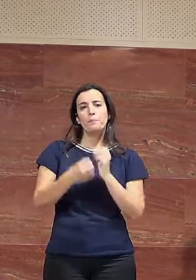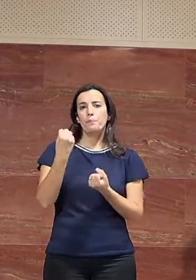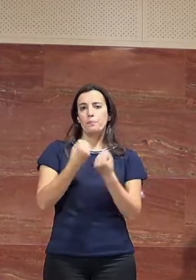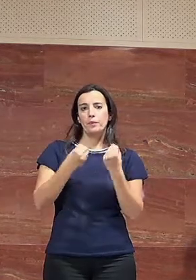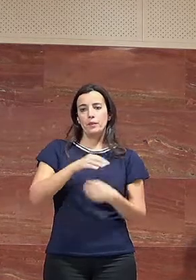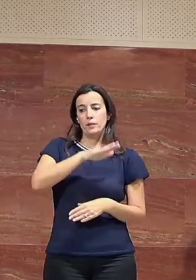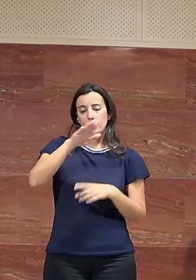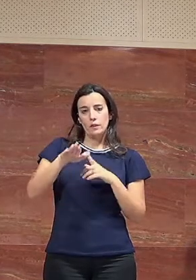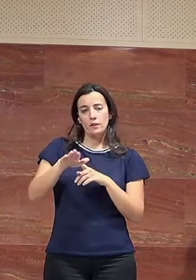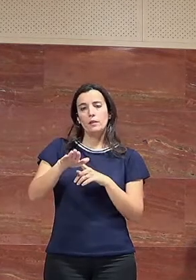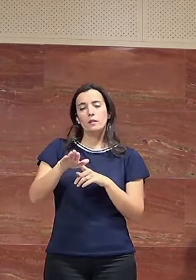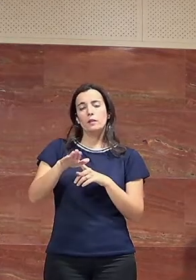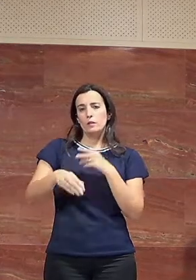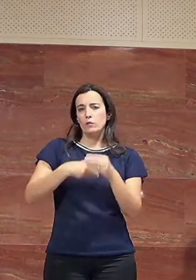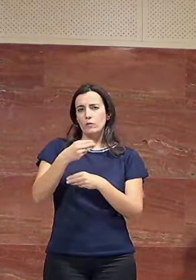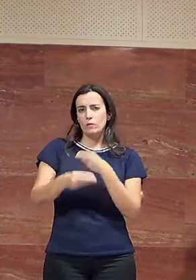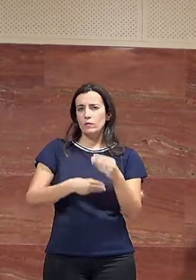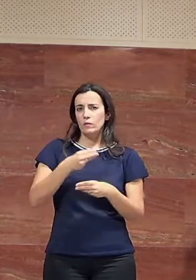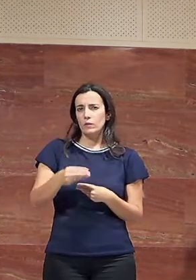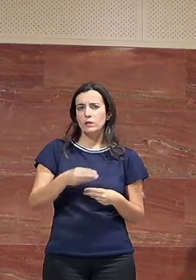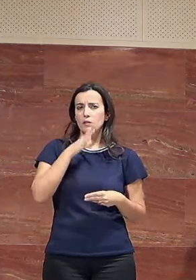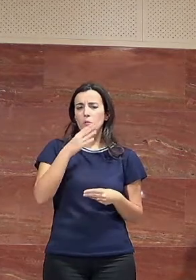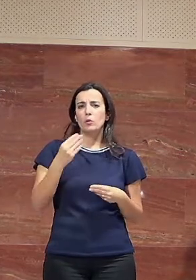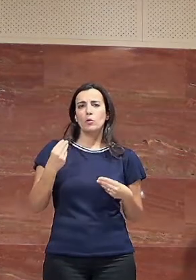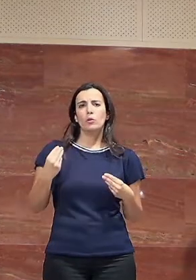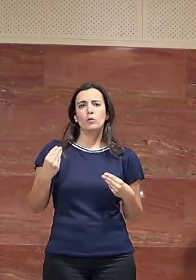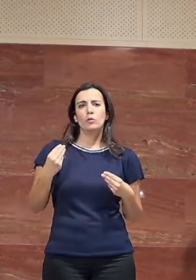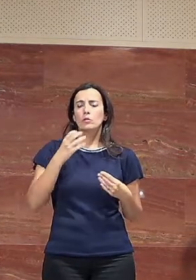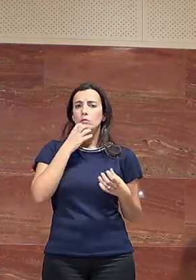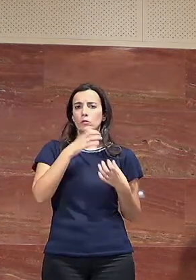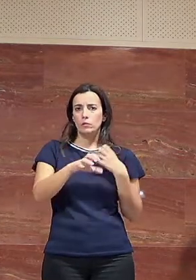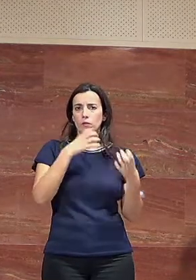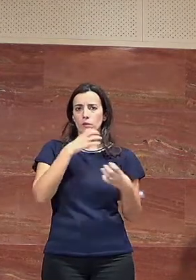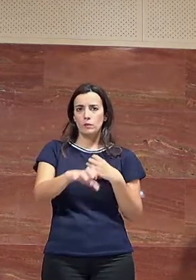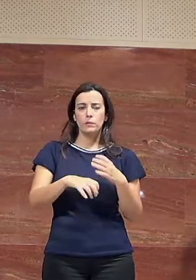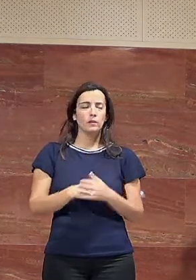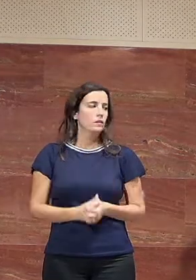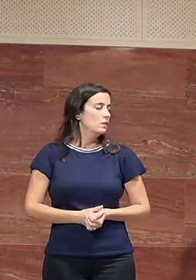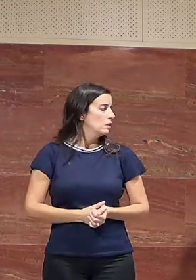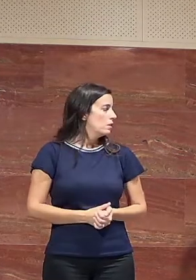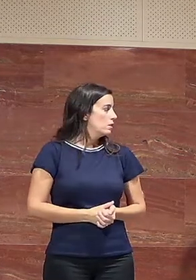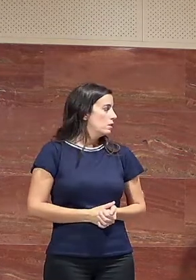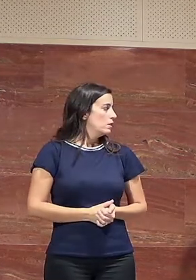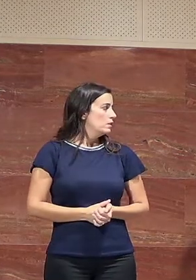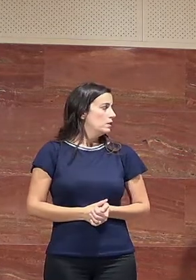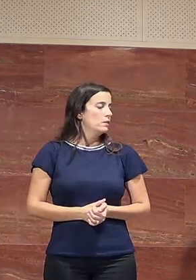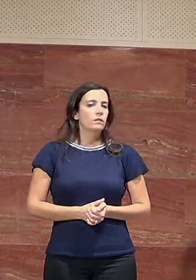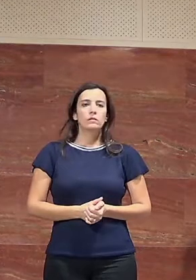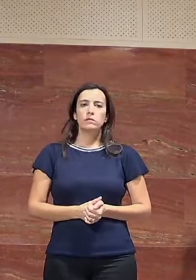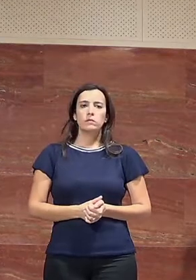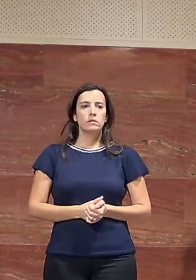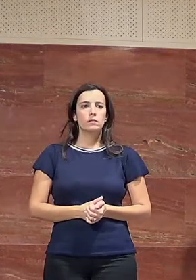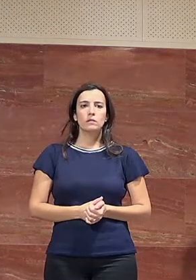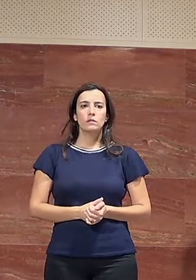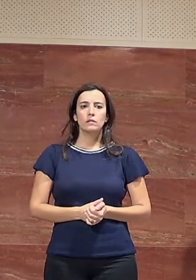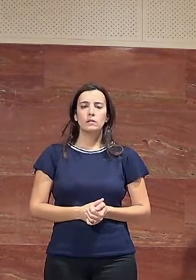actuación porque a continuación va a venir uno detrás y se lo va a reclamar, ¿no? Bueno, pues en esas circunstancias que parecería que es un ejemplo bueno,